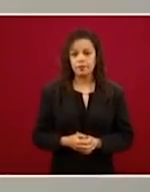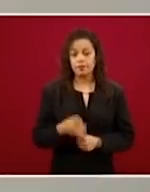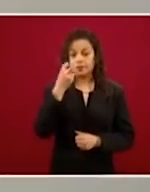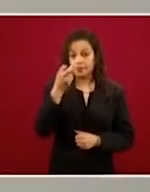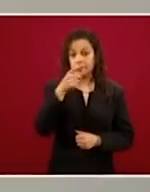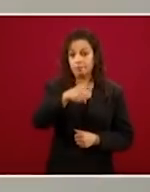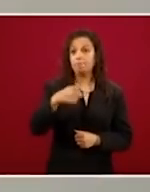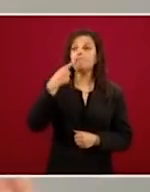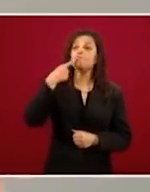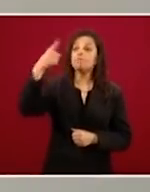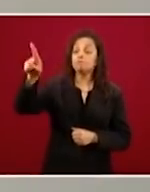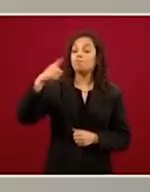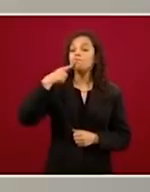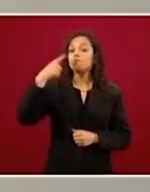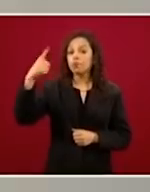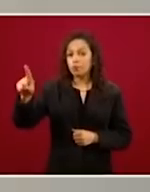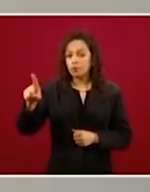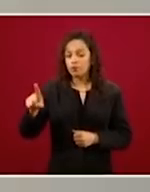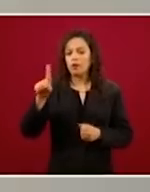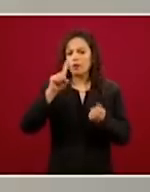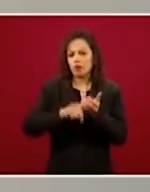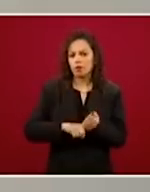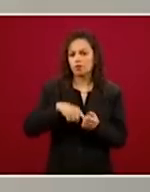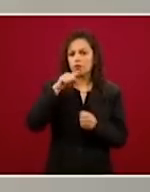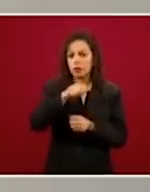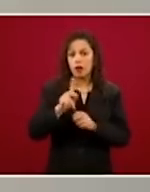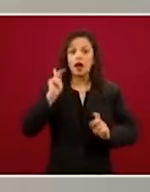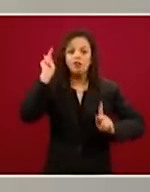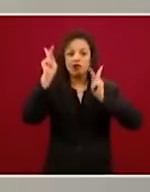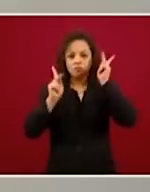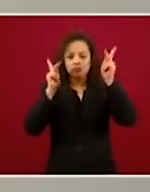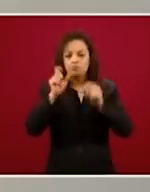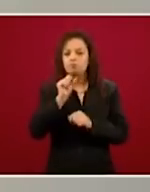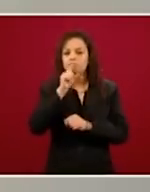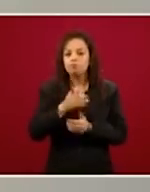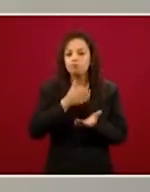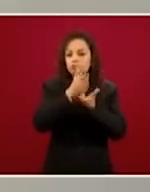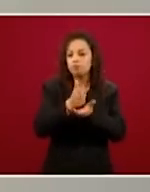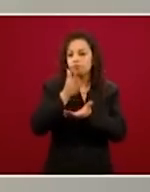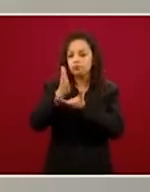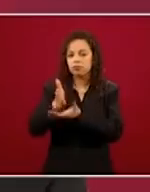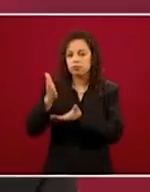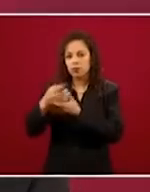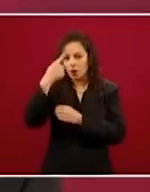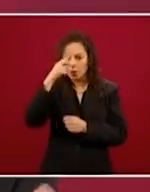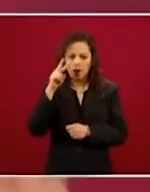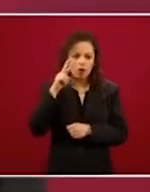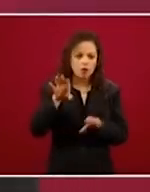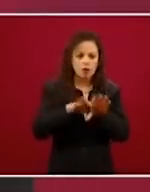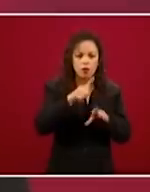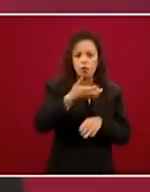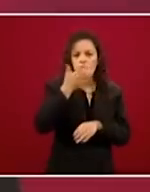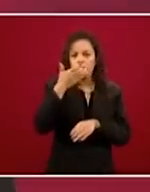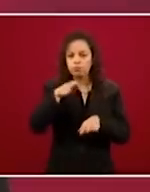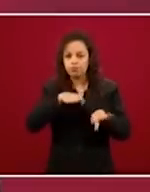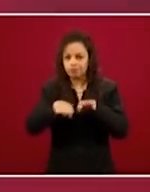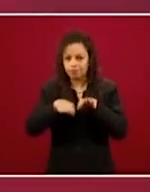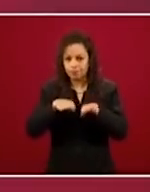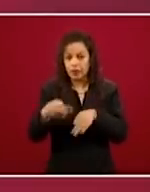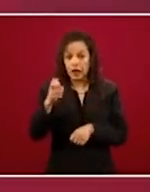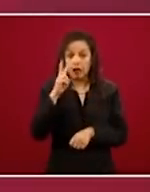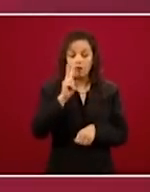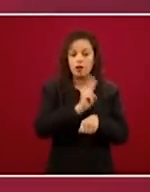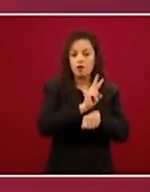vertidas tanto en las visitas especiales que hubo como en los procedimientos ordinarios estamos viendo que tengamos un